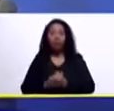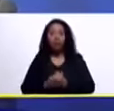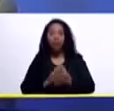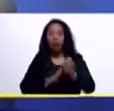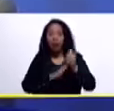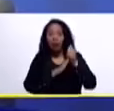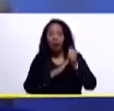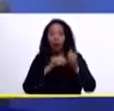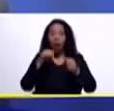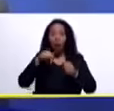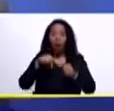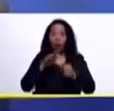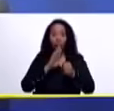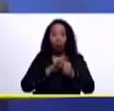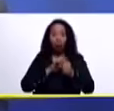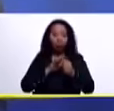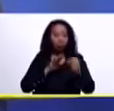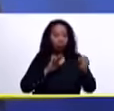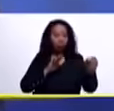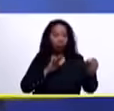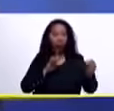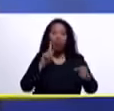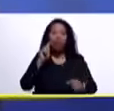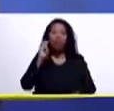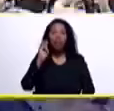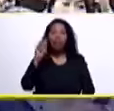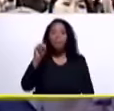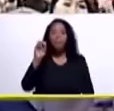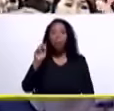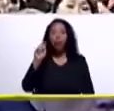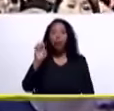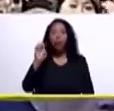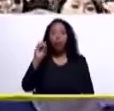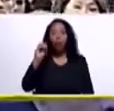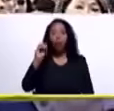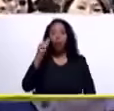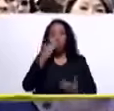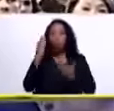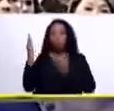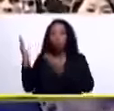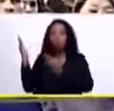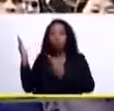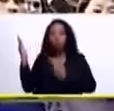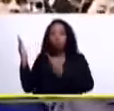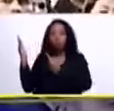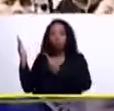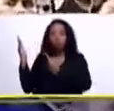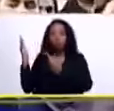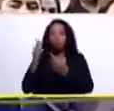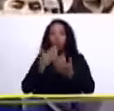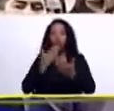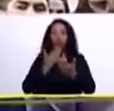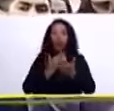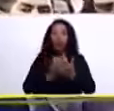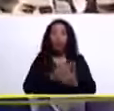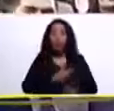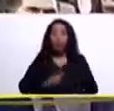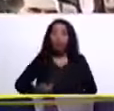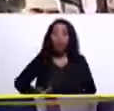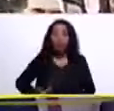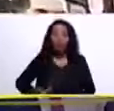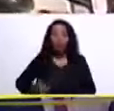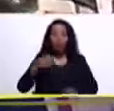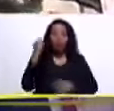el derecho de palabra al diputado Timoteo Zambrano. Gracias, presidente del Parlamento, Jorge